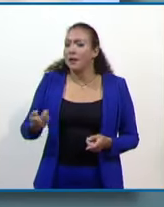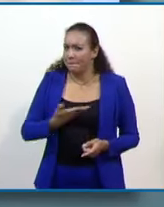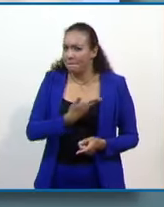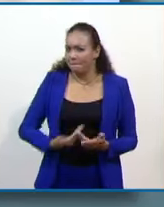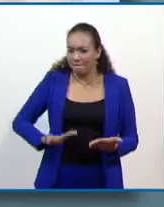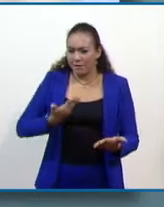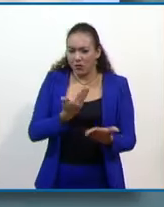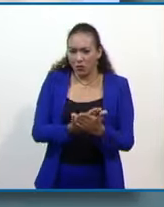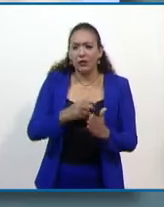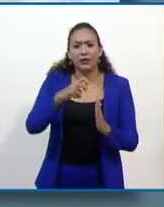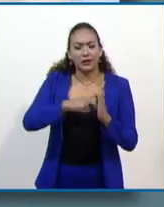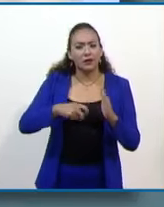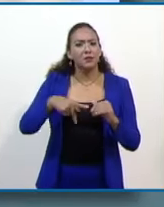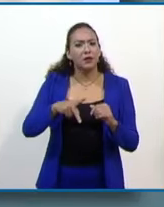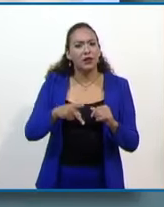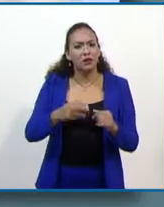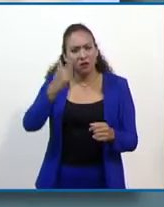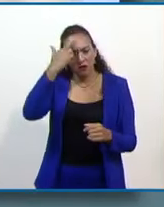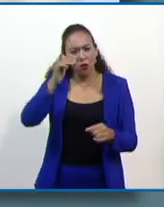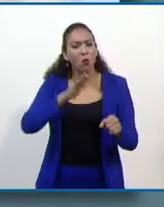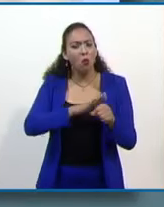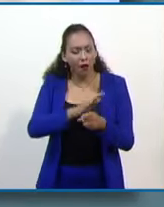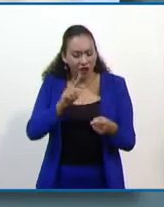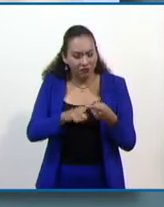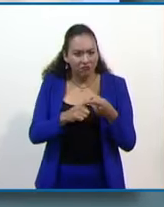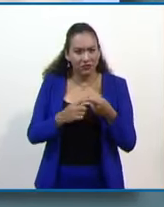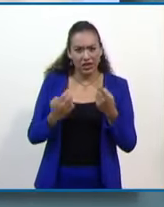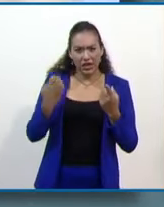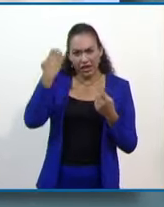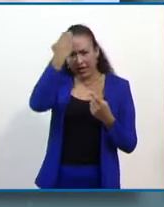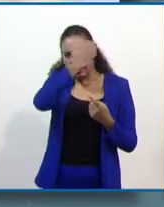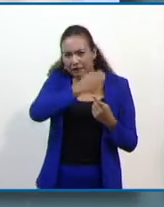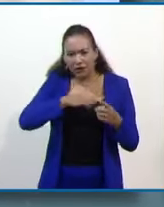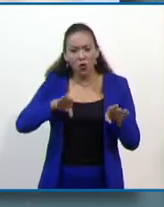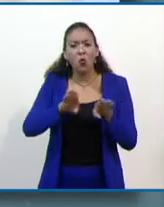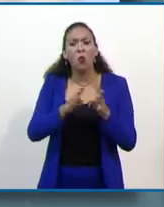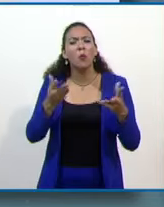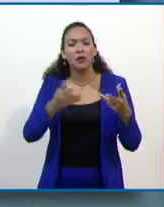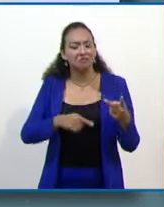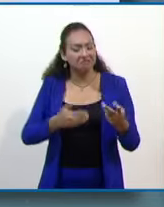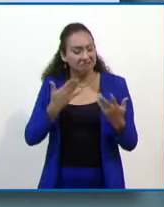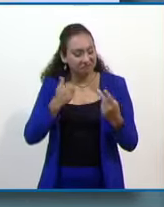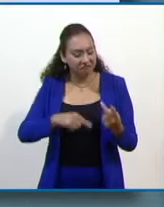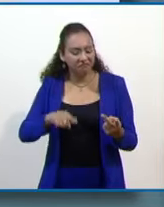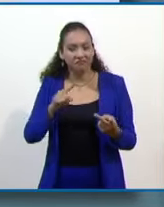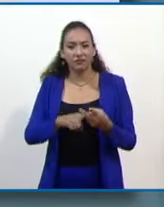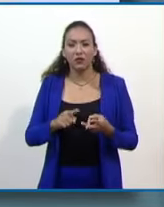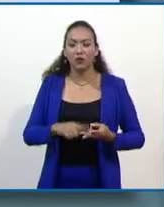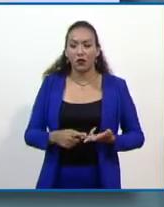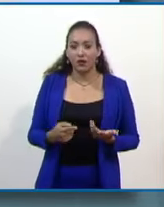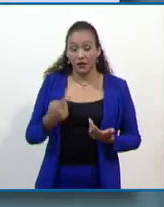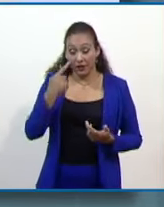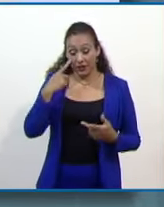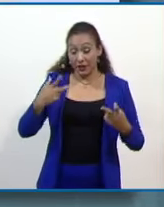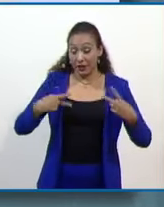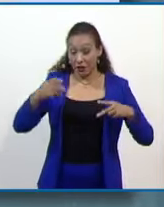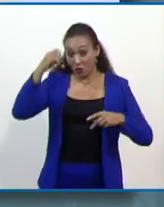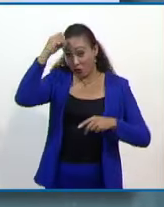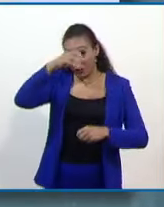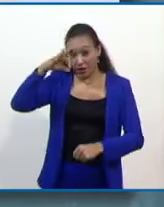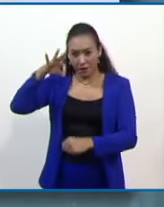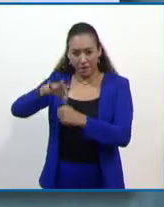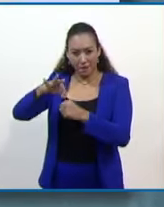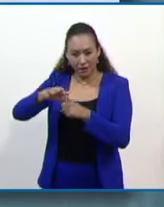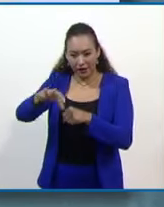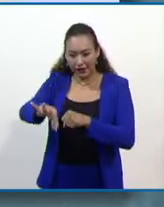ponga en orden las causas que originan el malestar generalizado. La elección popular de personas juzgadoras